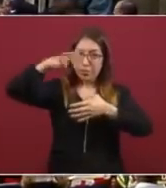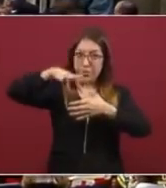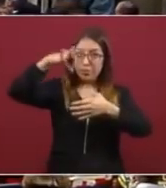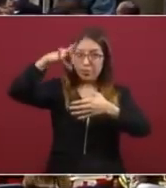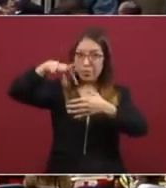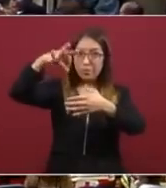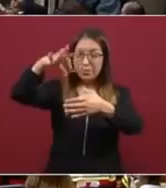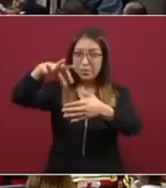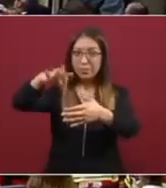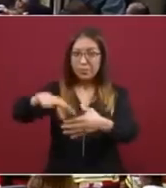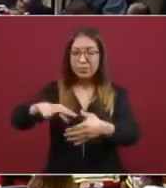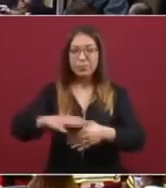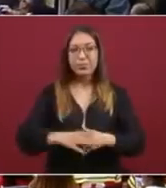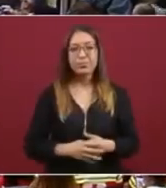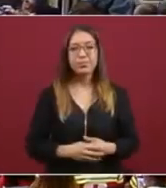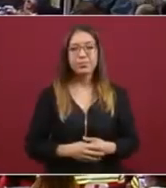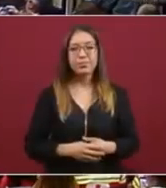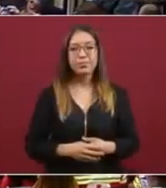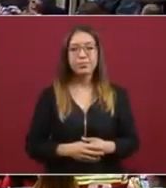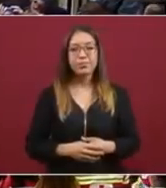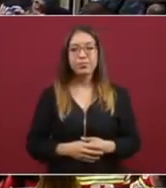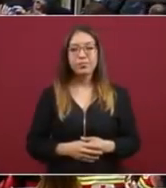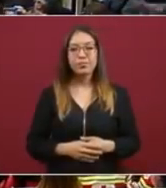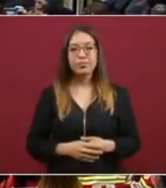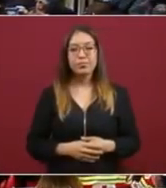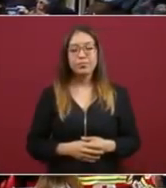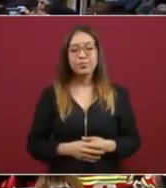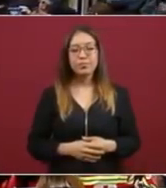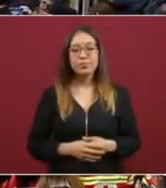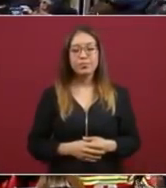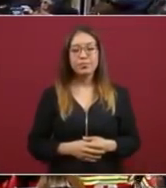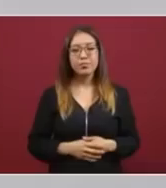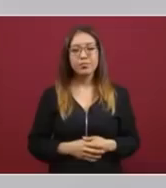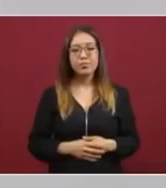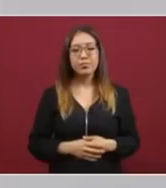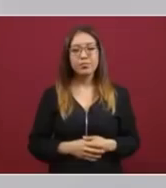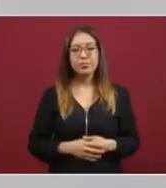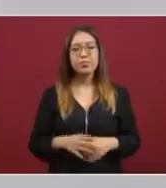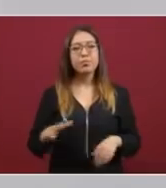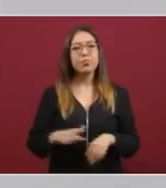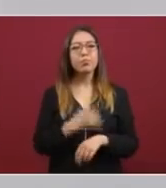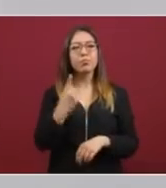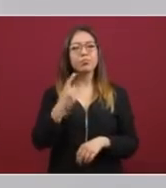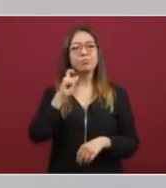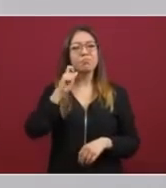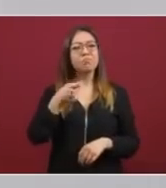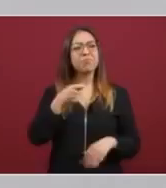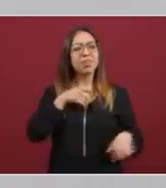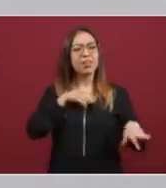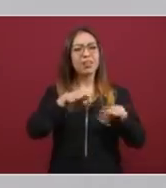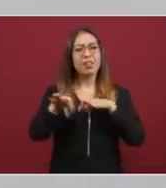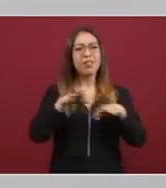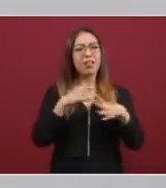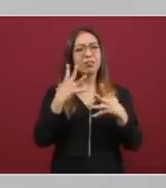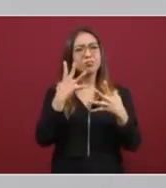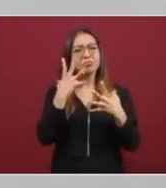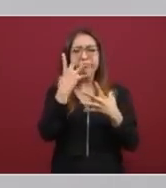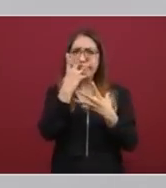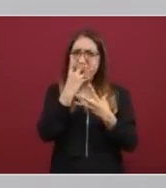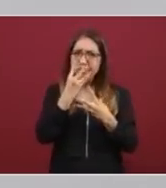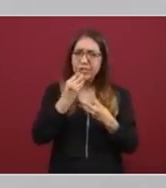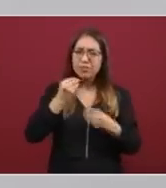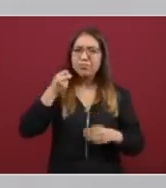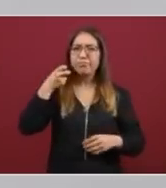por la nobleza que significa esta acción